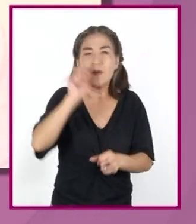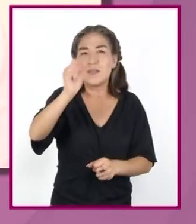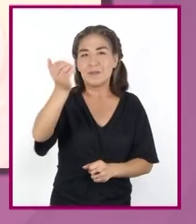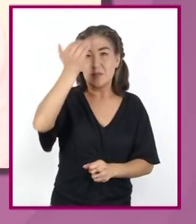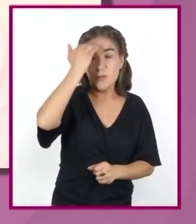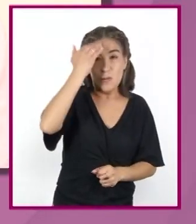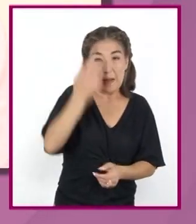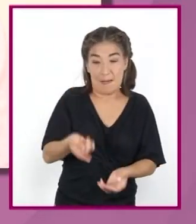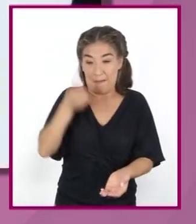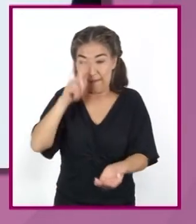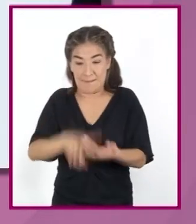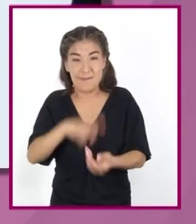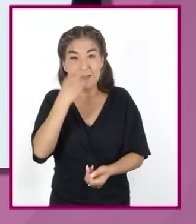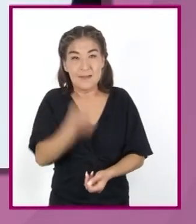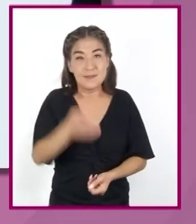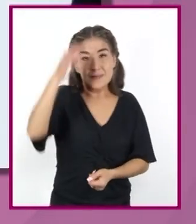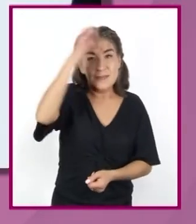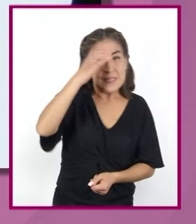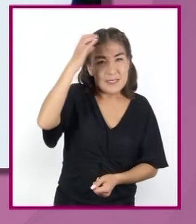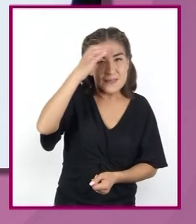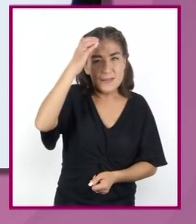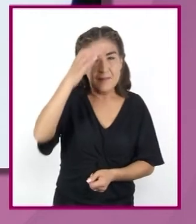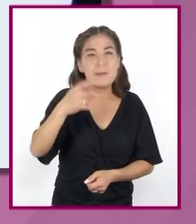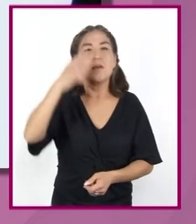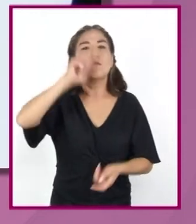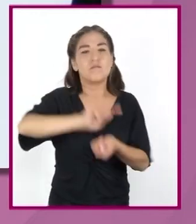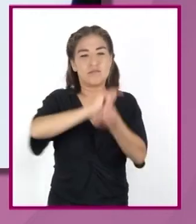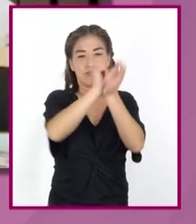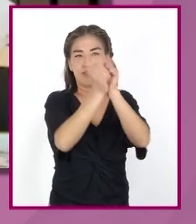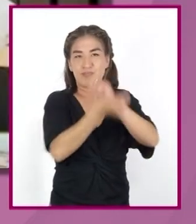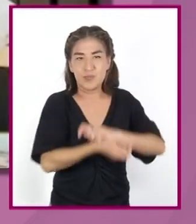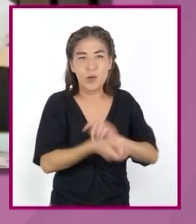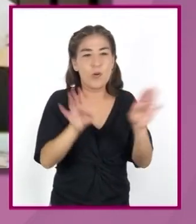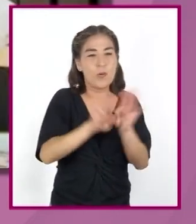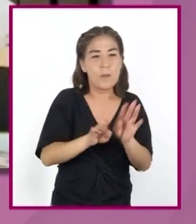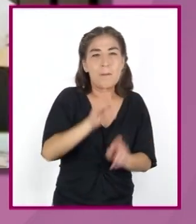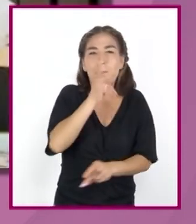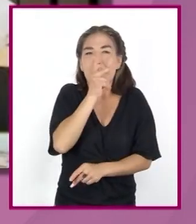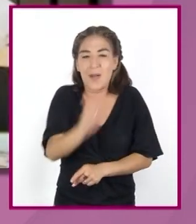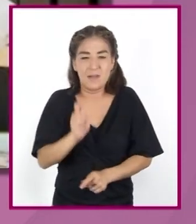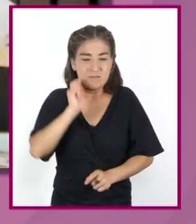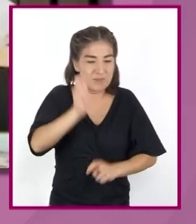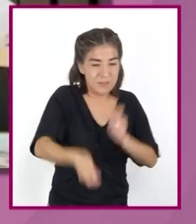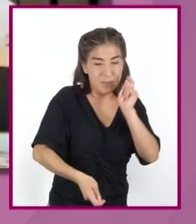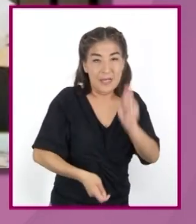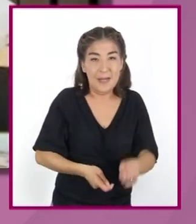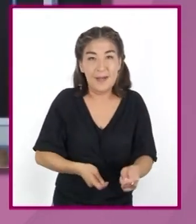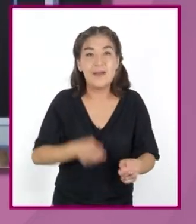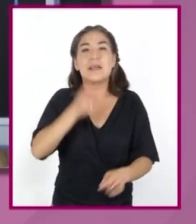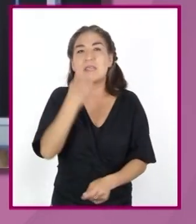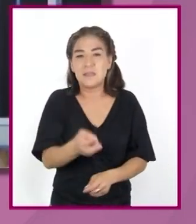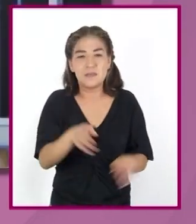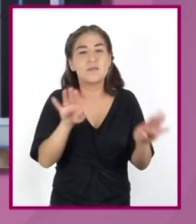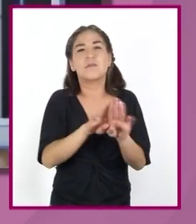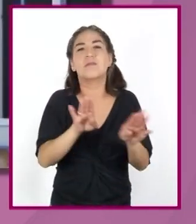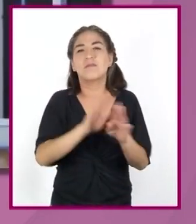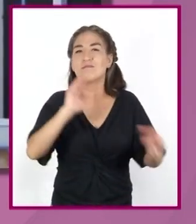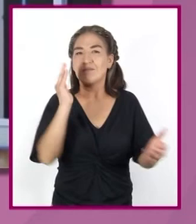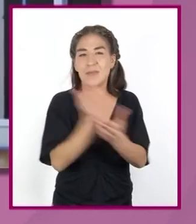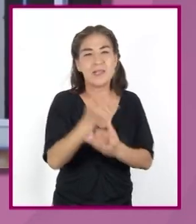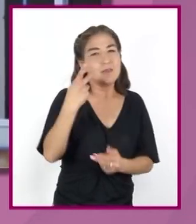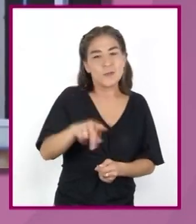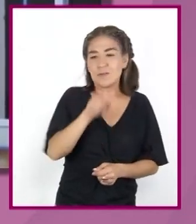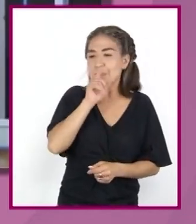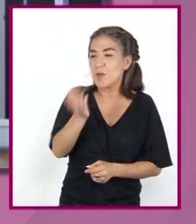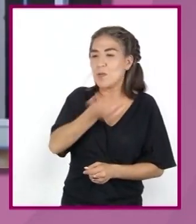genera en el medio científico, traducirlo, interpretarlo, elaborarlo, y siempre ha sido esa la filosofía que